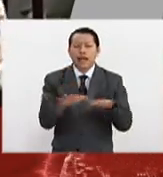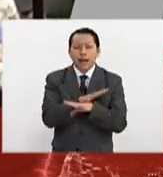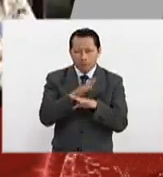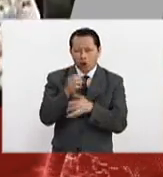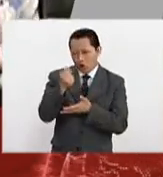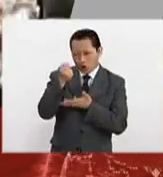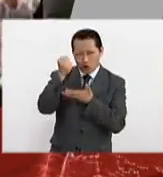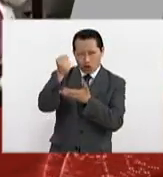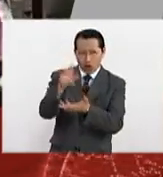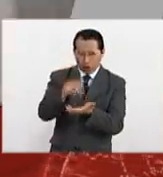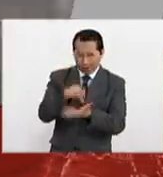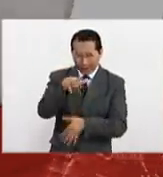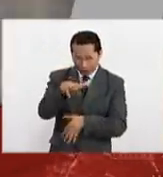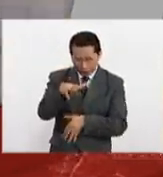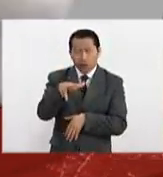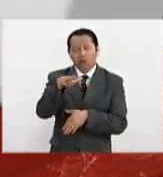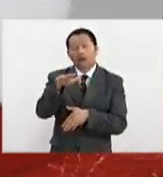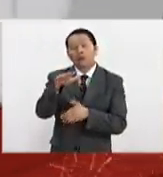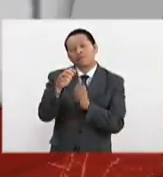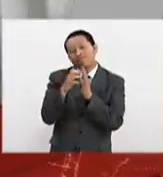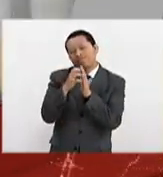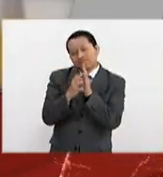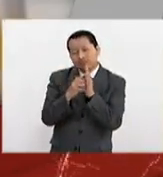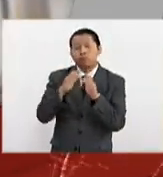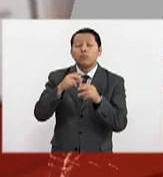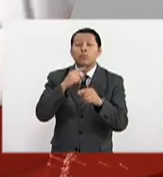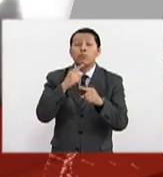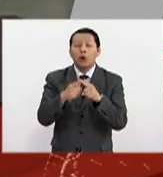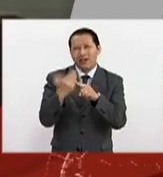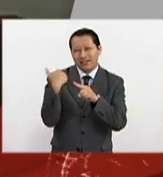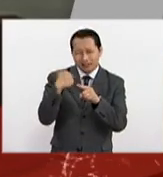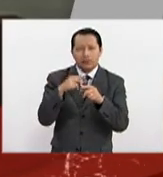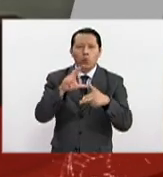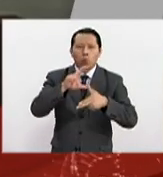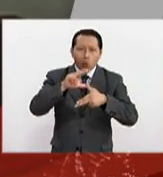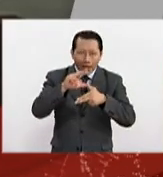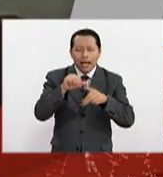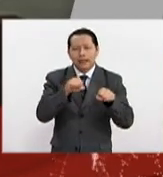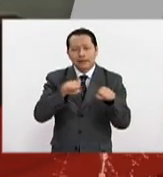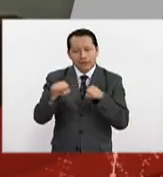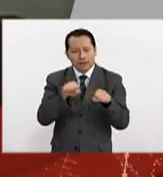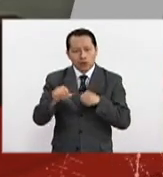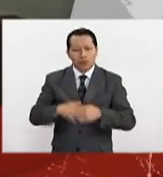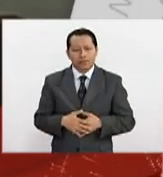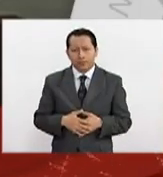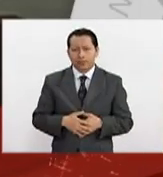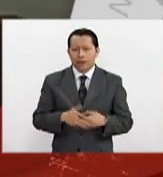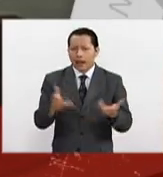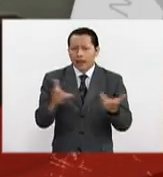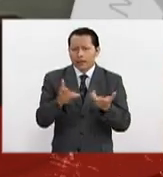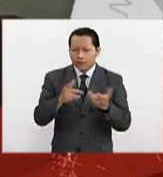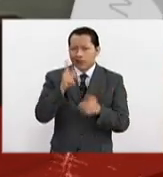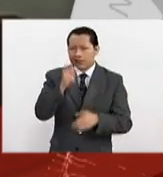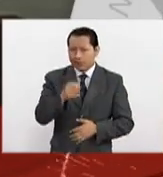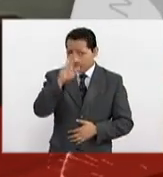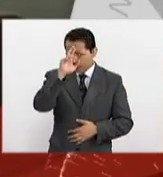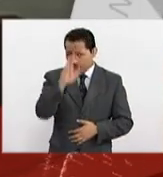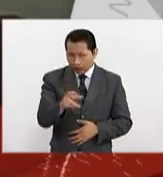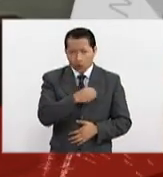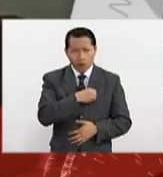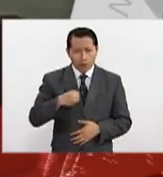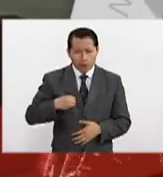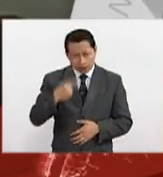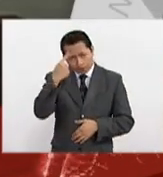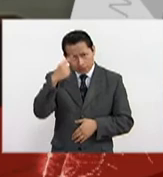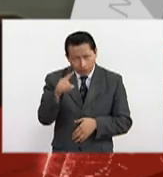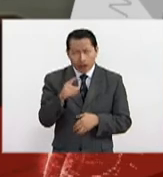económico del 2018 ante las afectaciones por huracanes y sismos. Lo hemos hecho respetando los compromisos de consolidación y